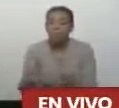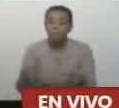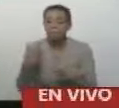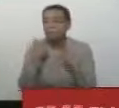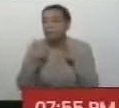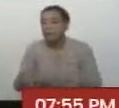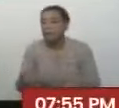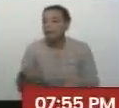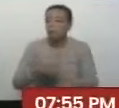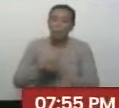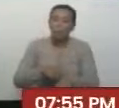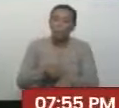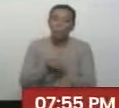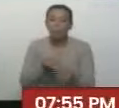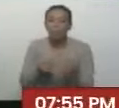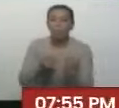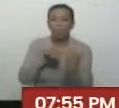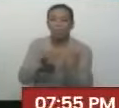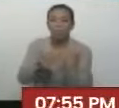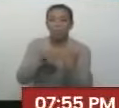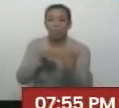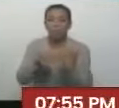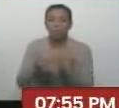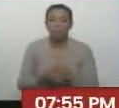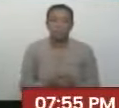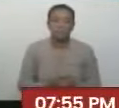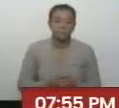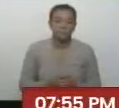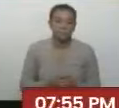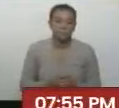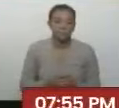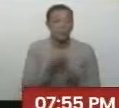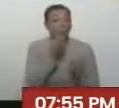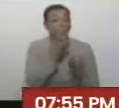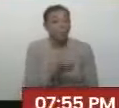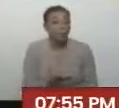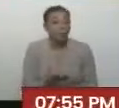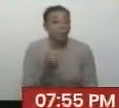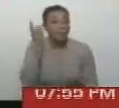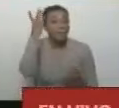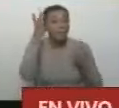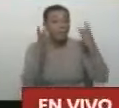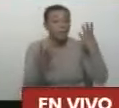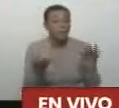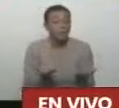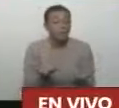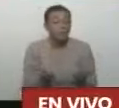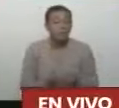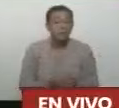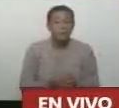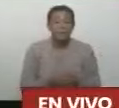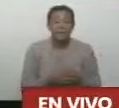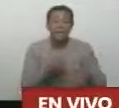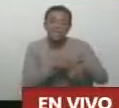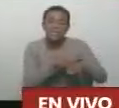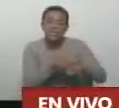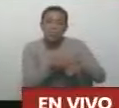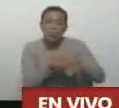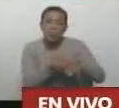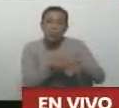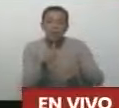parking. Y eso atrae lo que hace efecto invernadero. Correcto. Y este, el sistema de